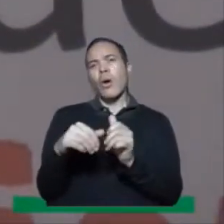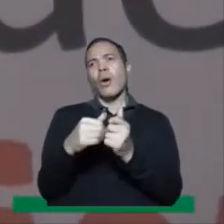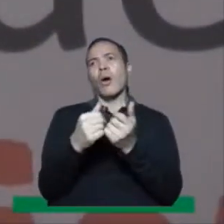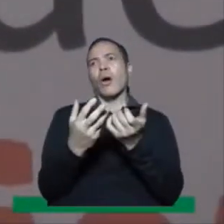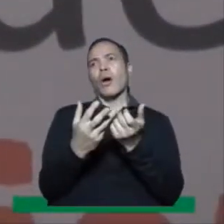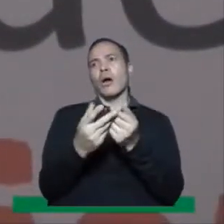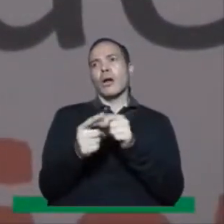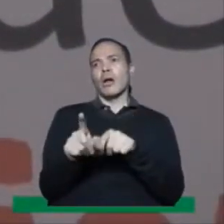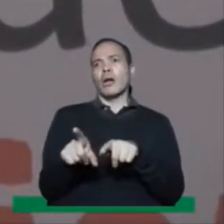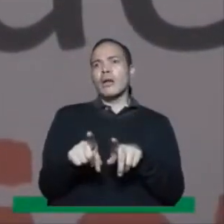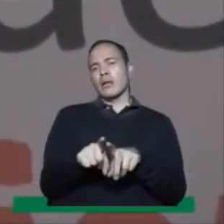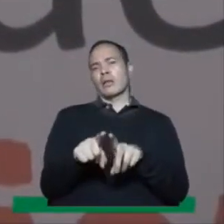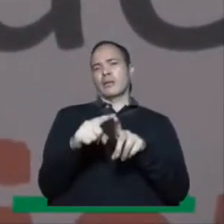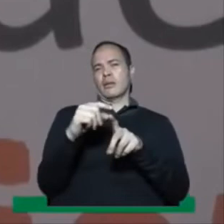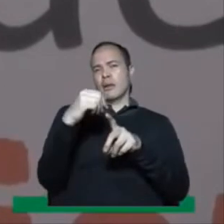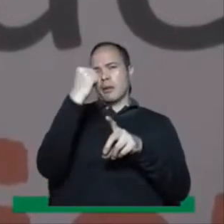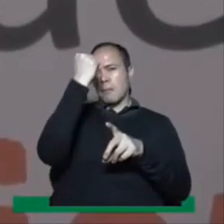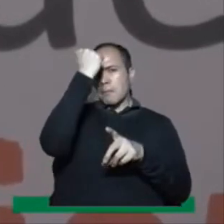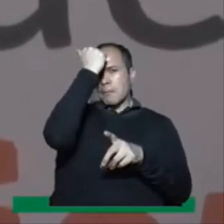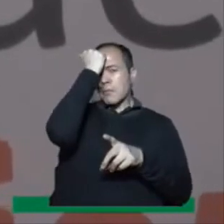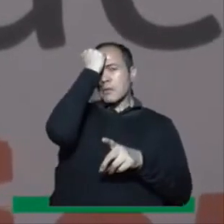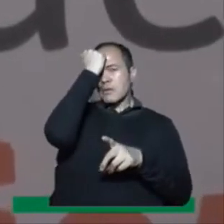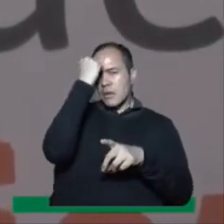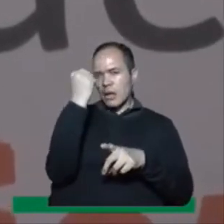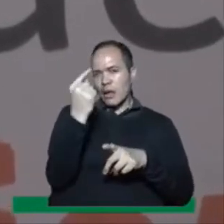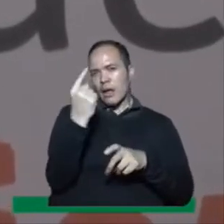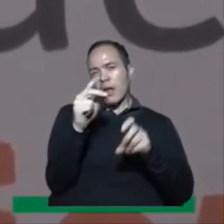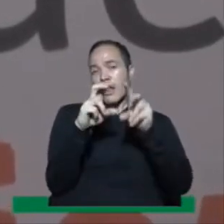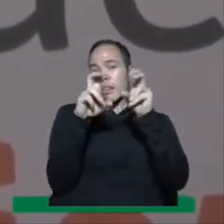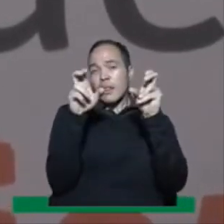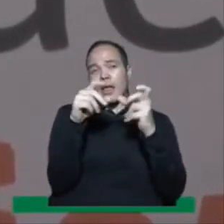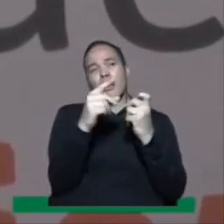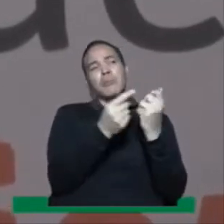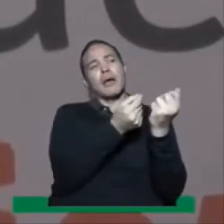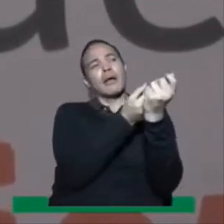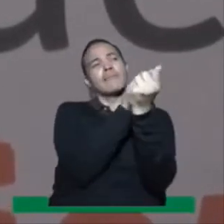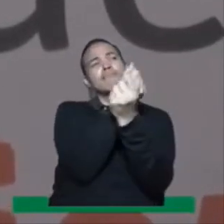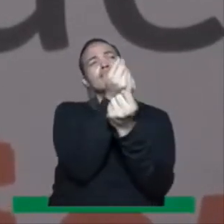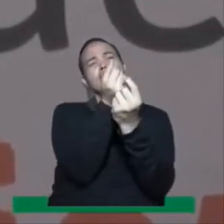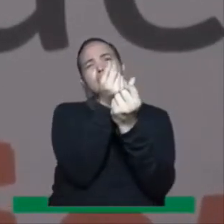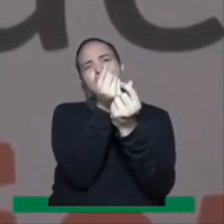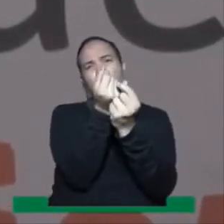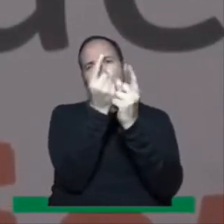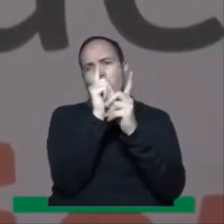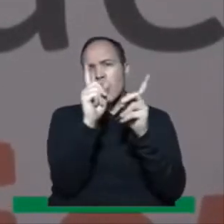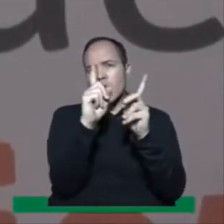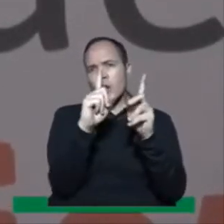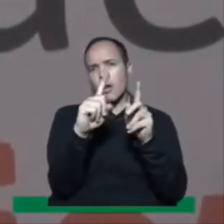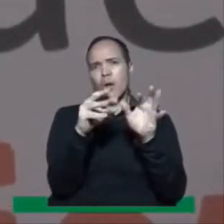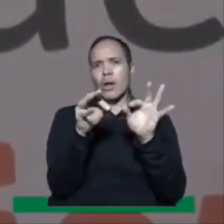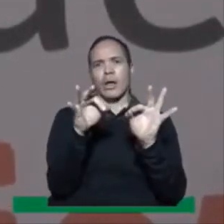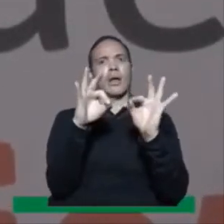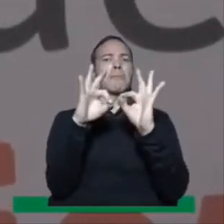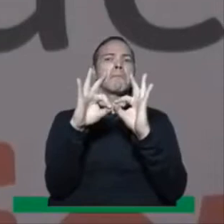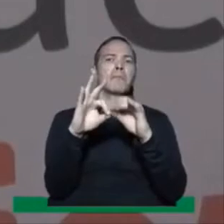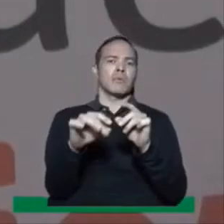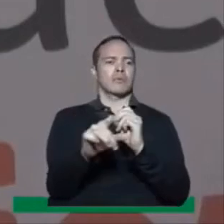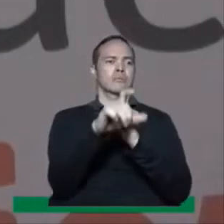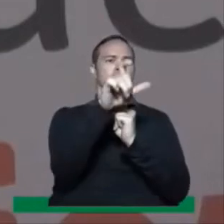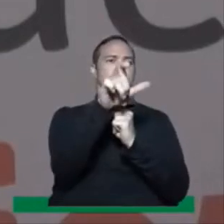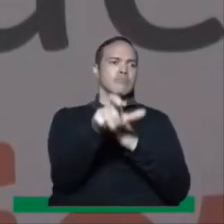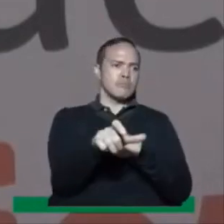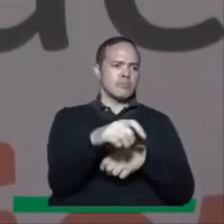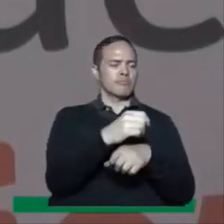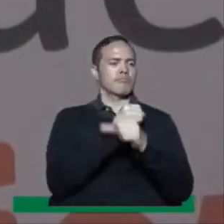de lo económico yo creo que lo principal es el amor y el sentido de pertenencia por el lugar donde trabajamos